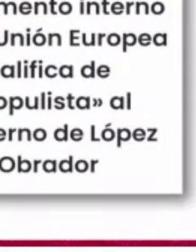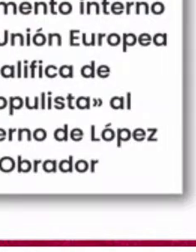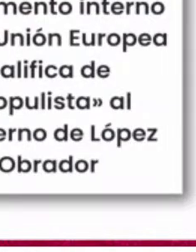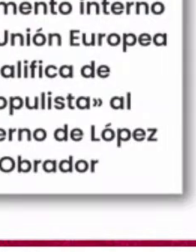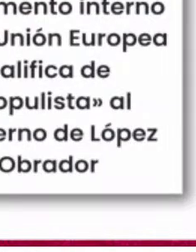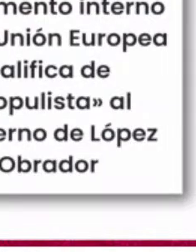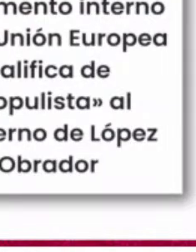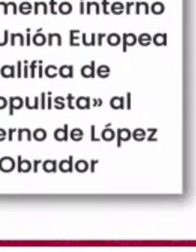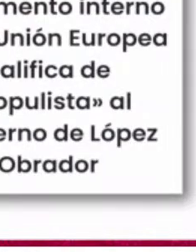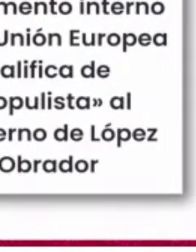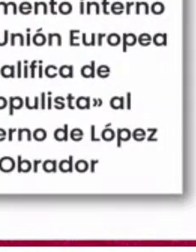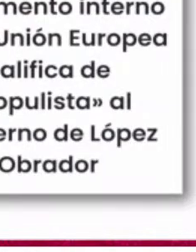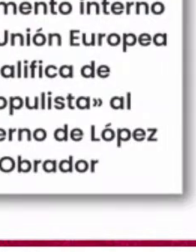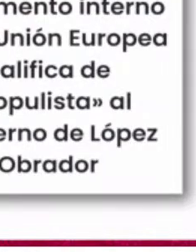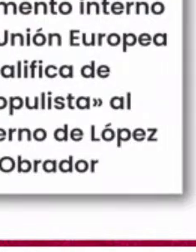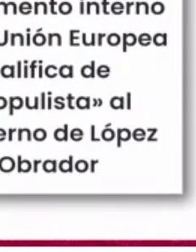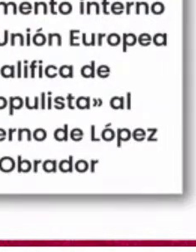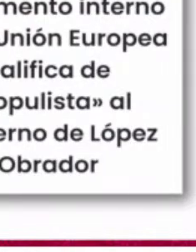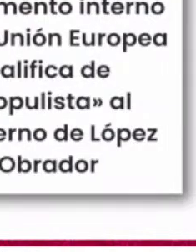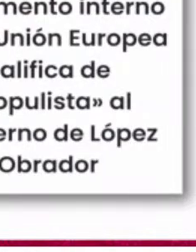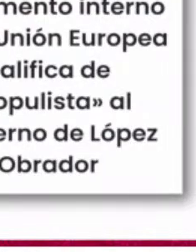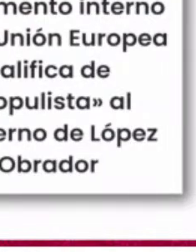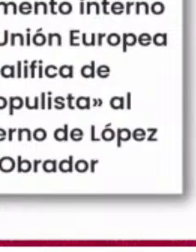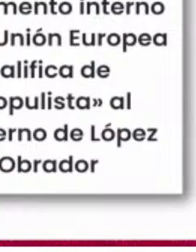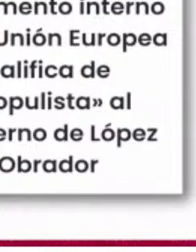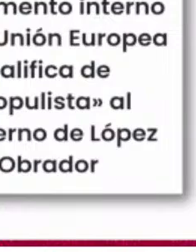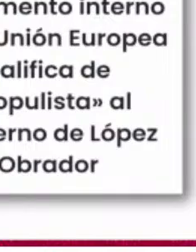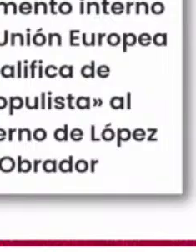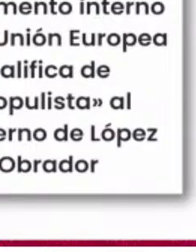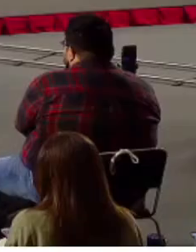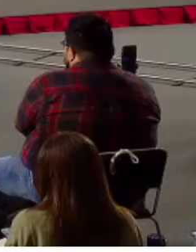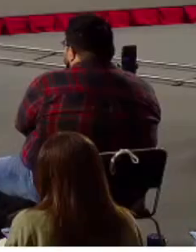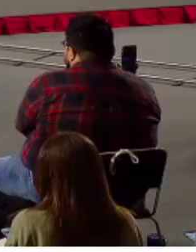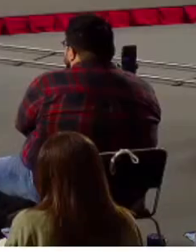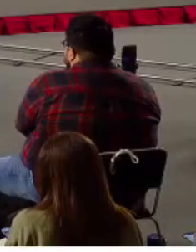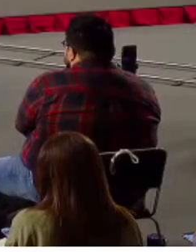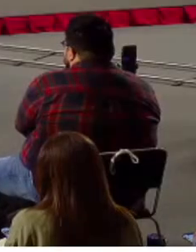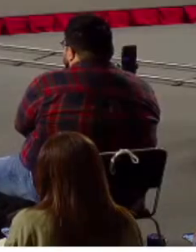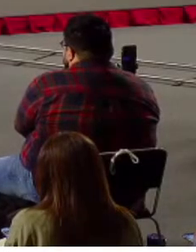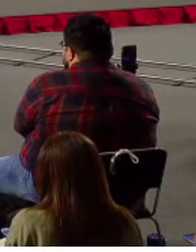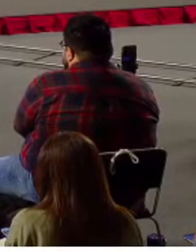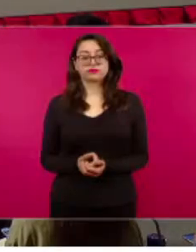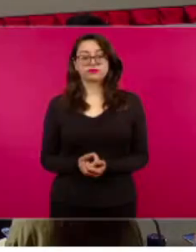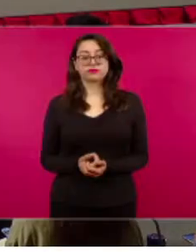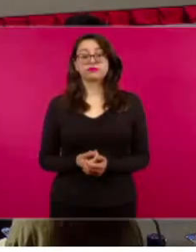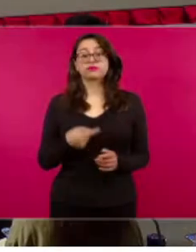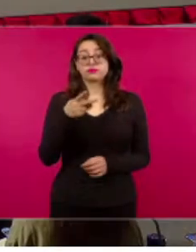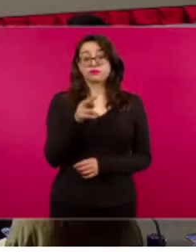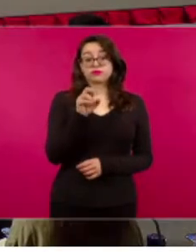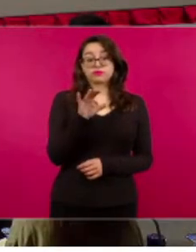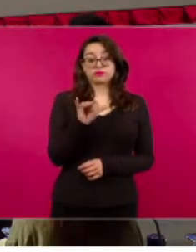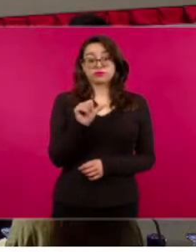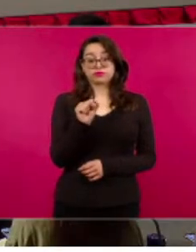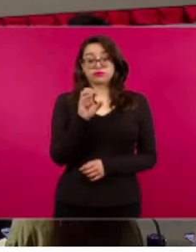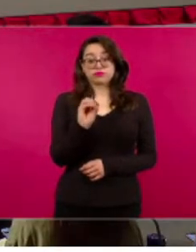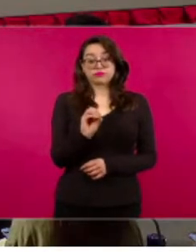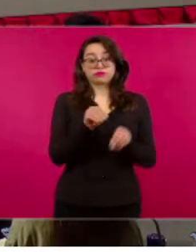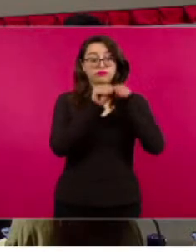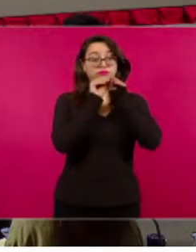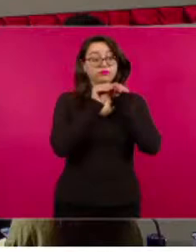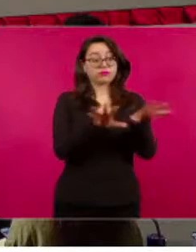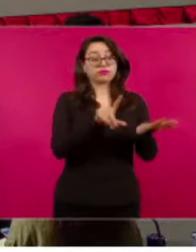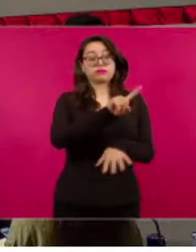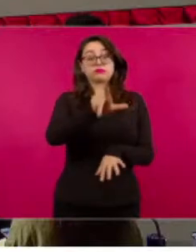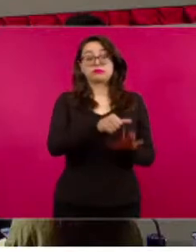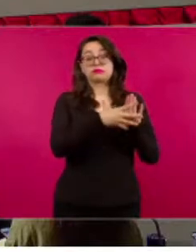ante la publicación de una mentira, pues no se hace esperar el nado sincronizado y pues le entraron contra muro Político MX y la